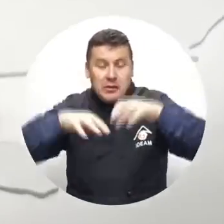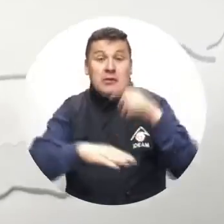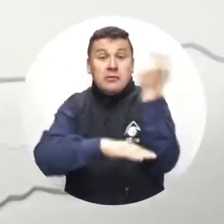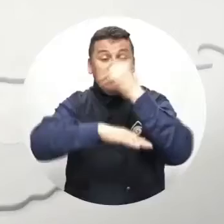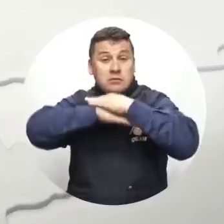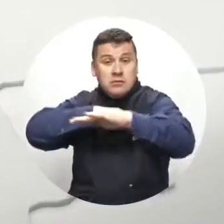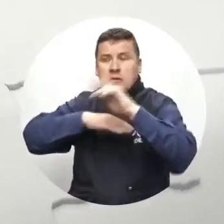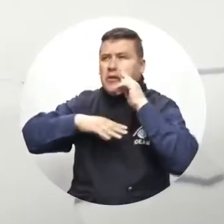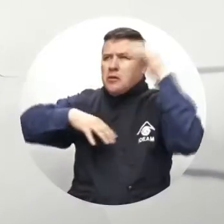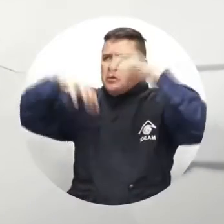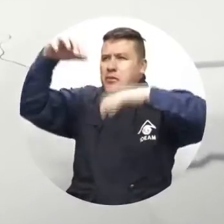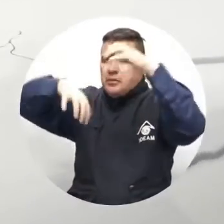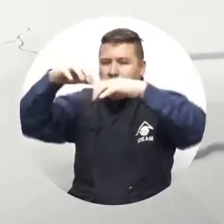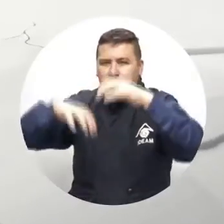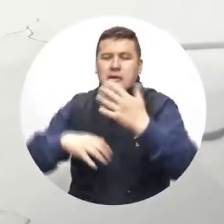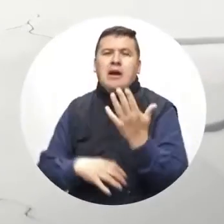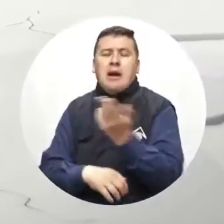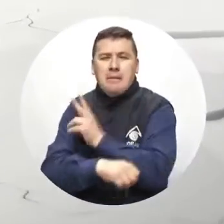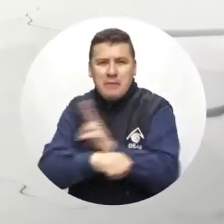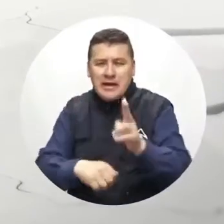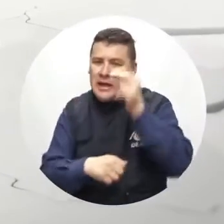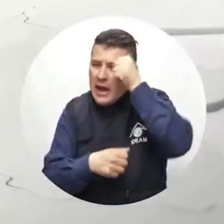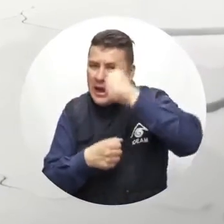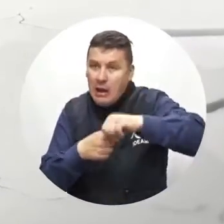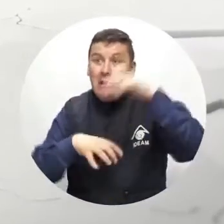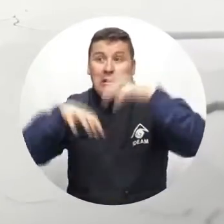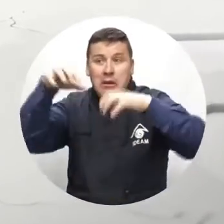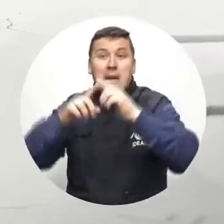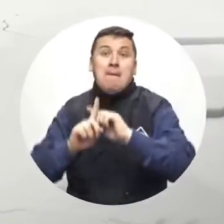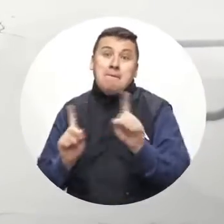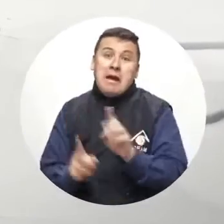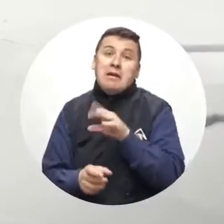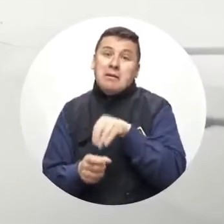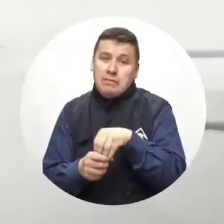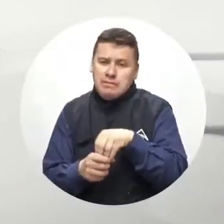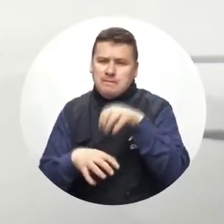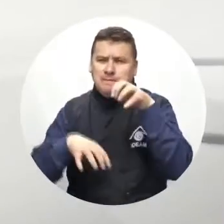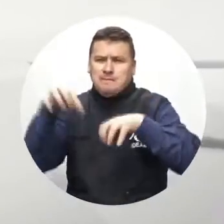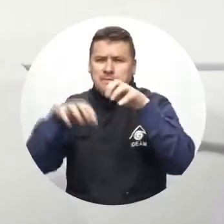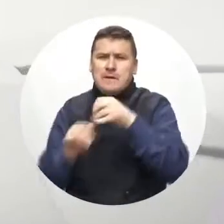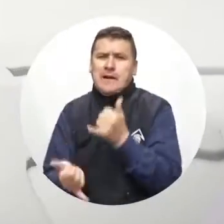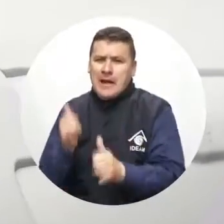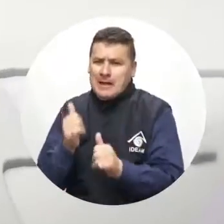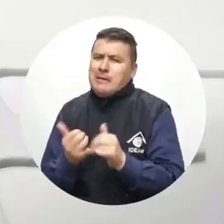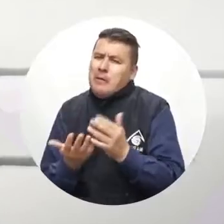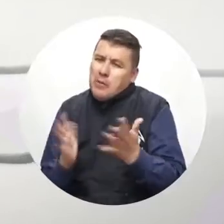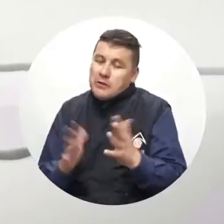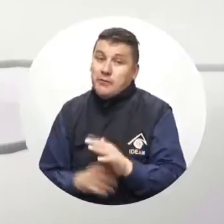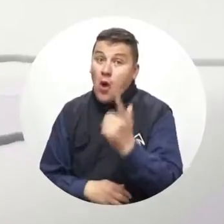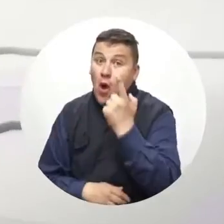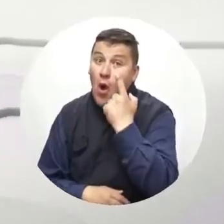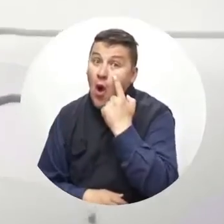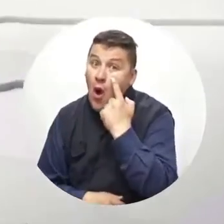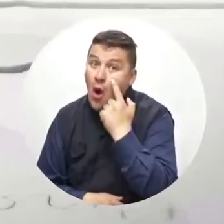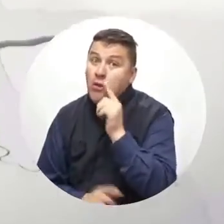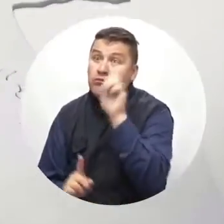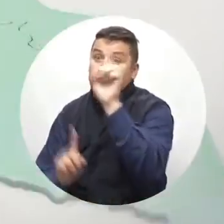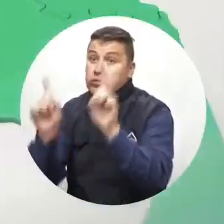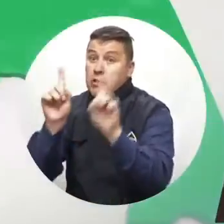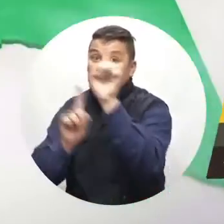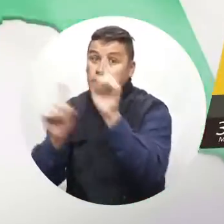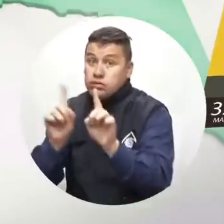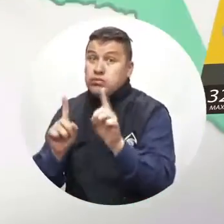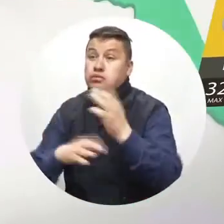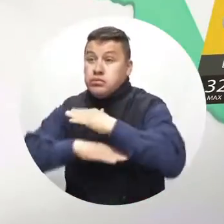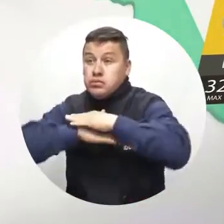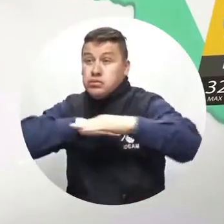cielo nuboso. Lloverá en Meta, Vichada y Arauca, aunque tampoco se descartan lloviznas en Casanare. Ojo, que puede haber tormentas